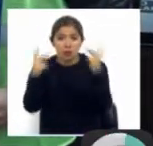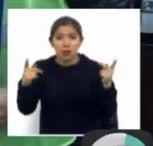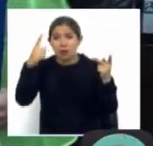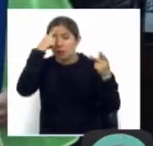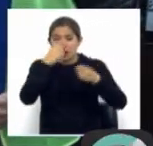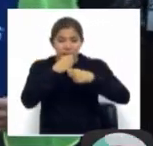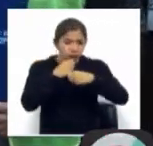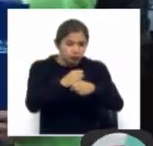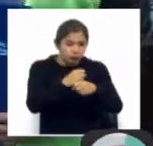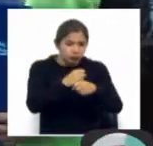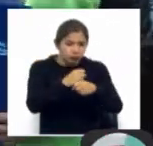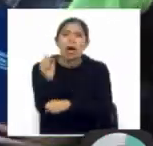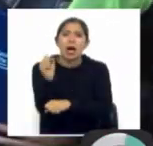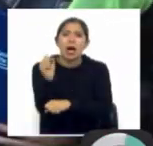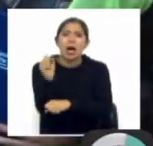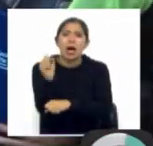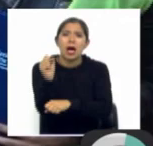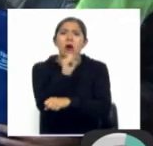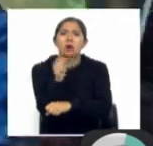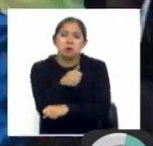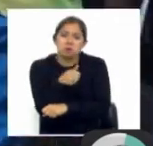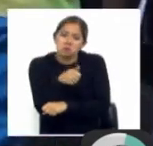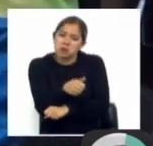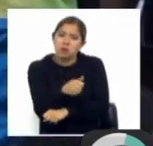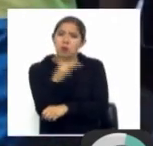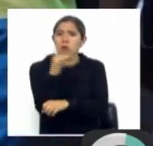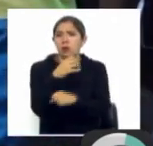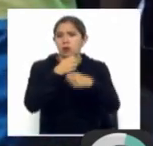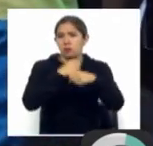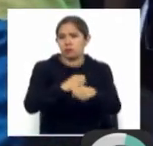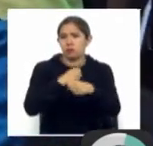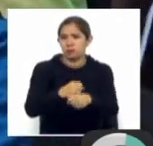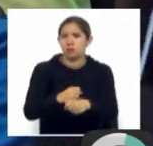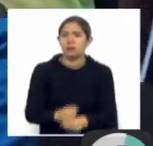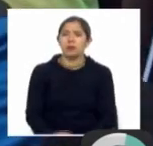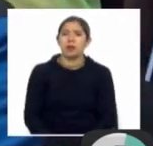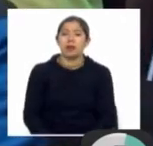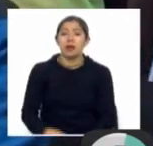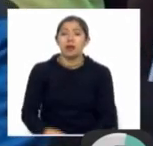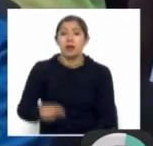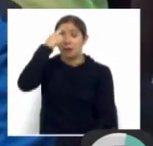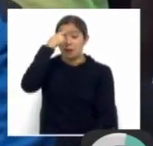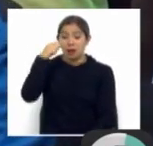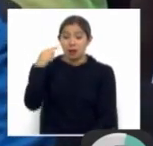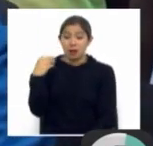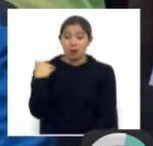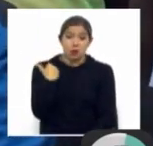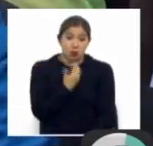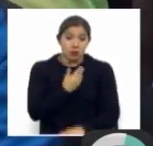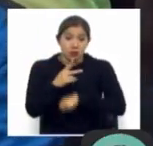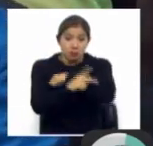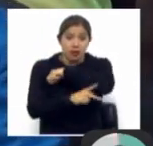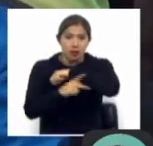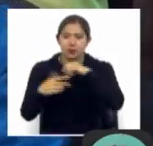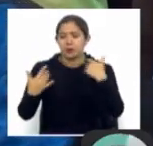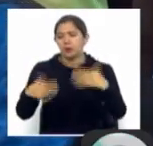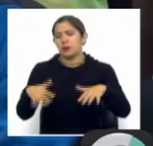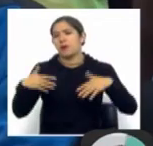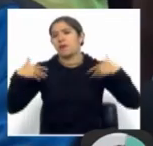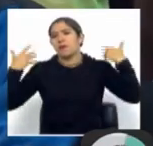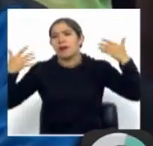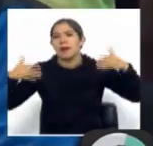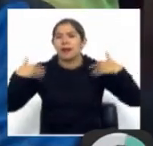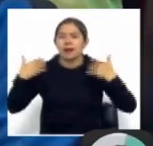vehículos Made in Bolivia. Ha sido una enorme satisfacción para nuestro país, ¿no es cierto?, conocer que una